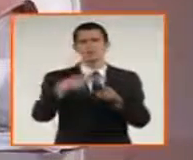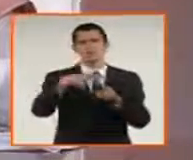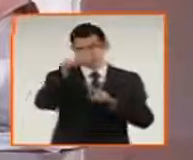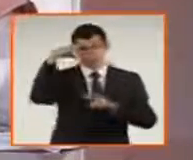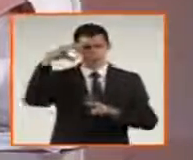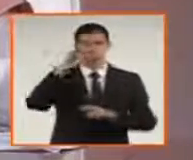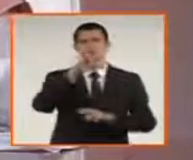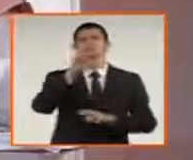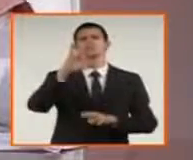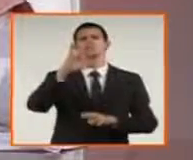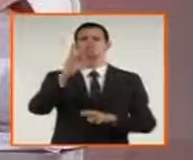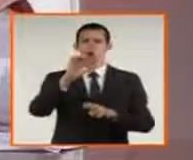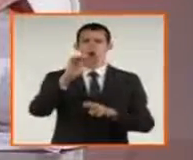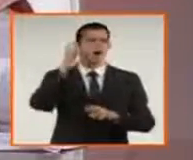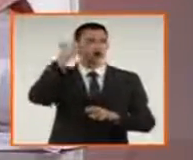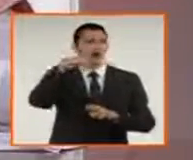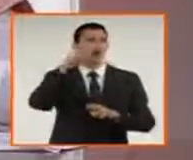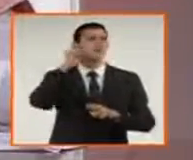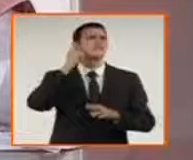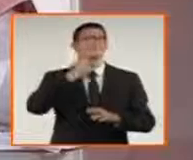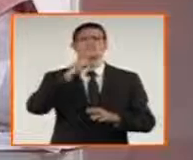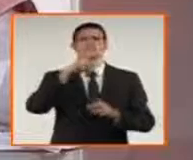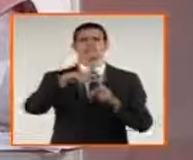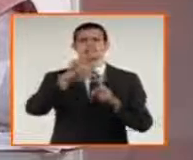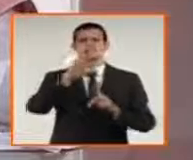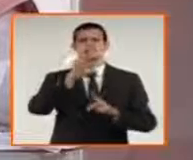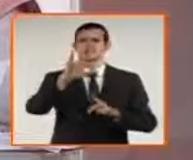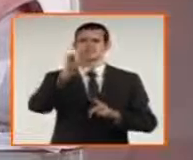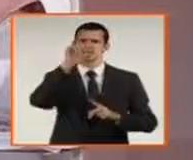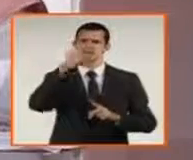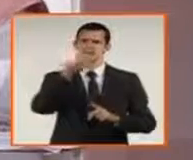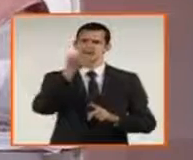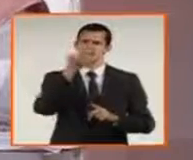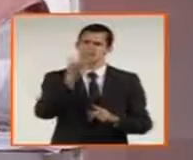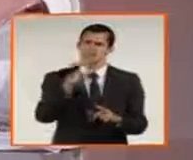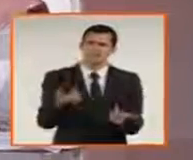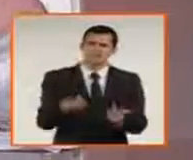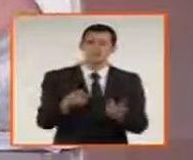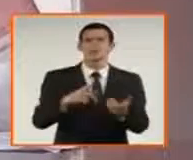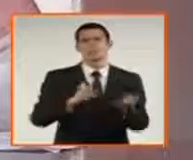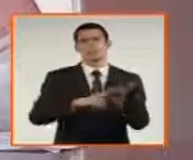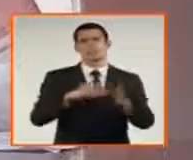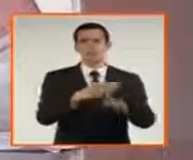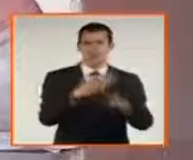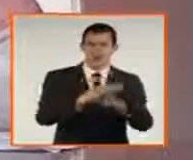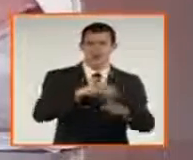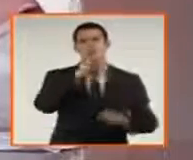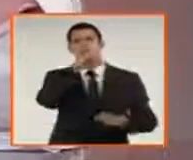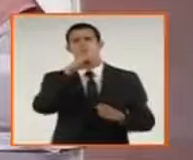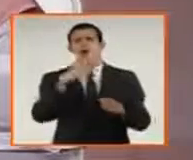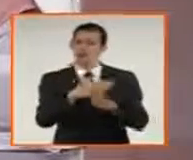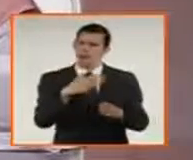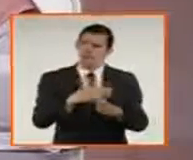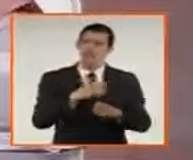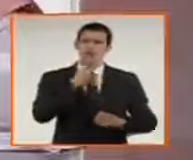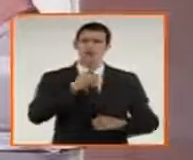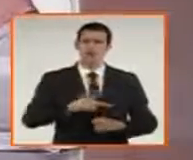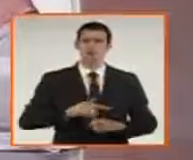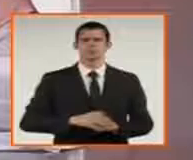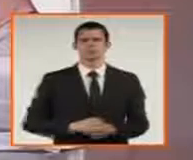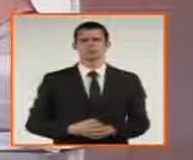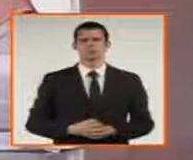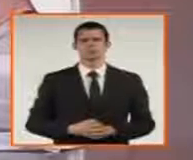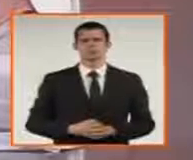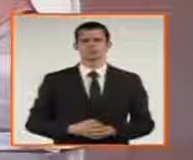jurídicos a los parentescos socioafectivos. Este jurista nos dice: el estado de hijo afectivo se edifica por